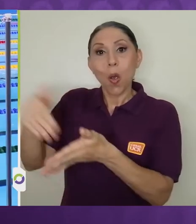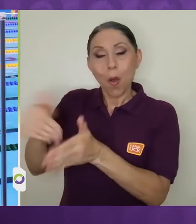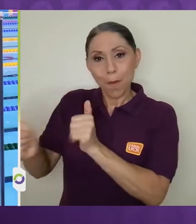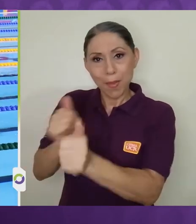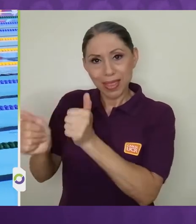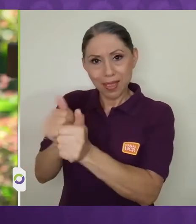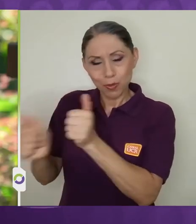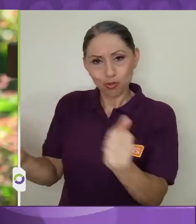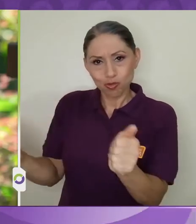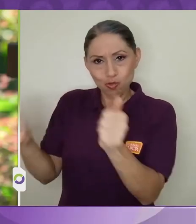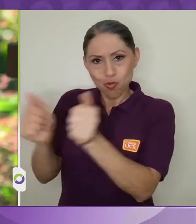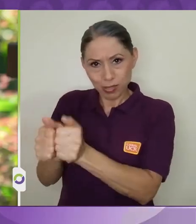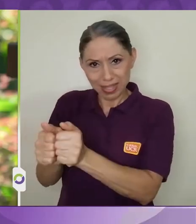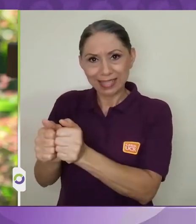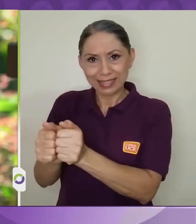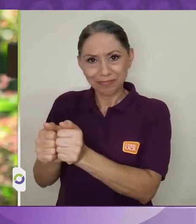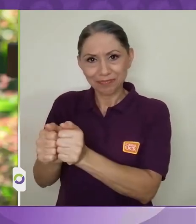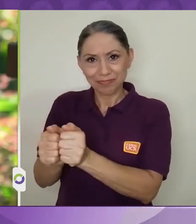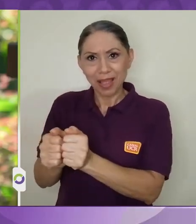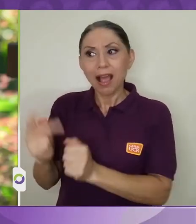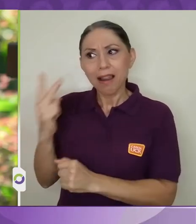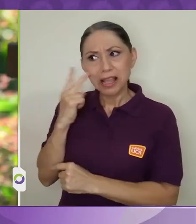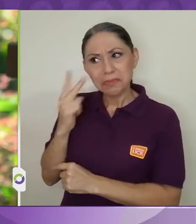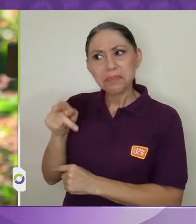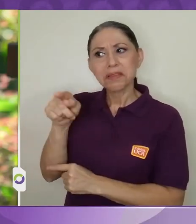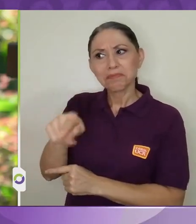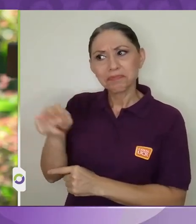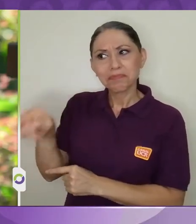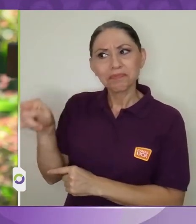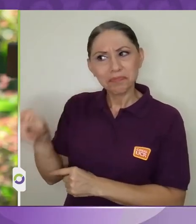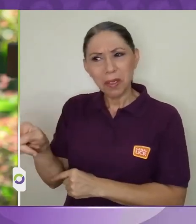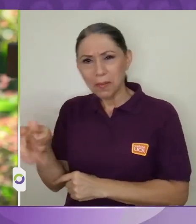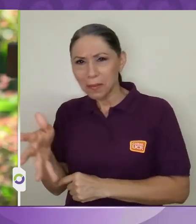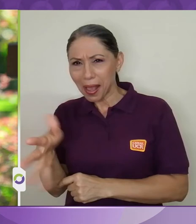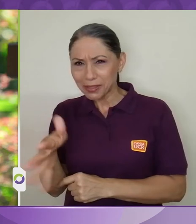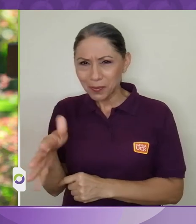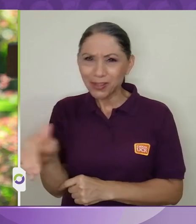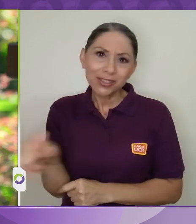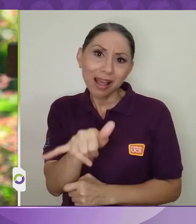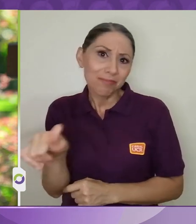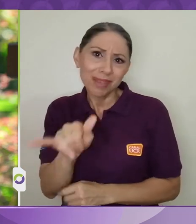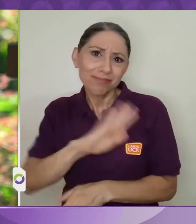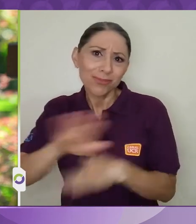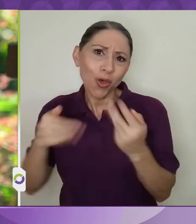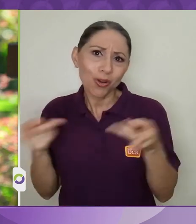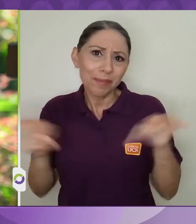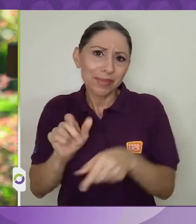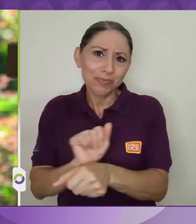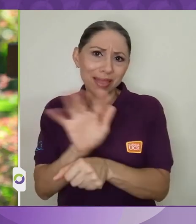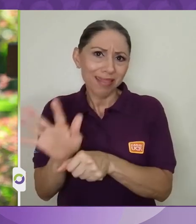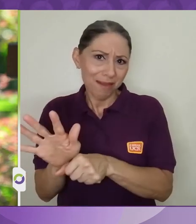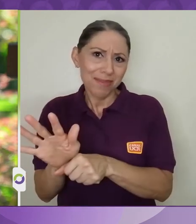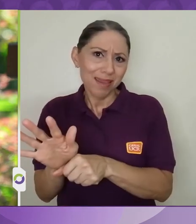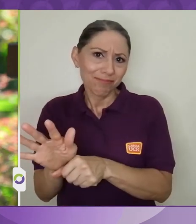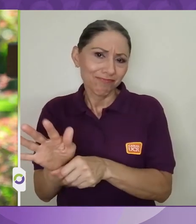competir juntas. Las vi más o menos ahí también, con todo lo de la